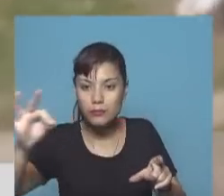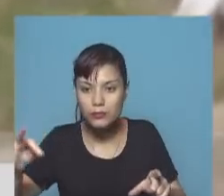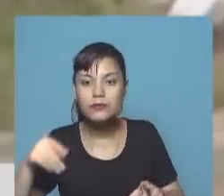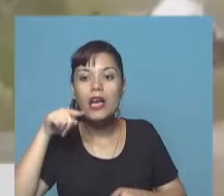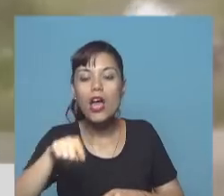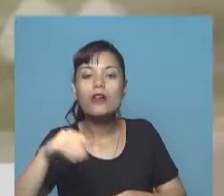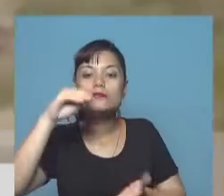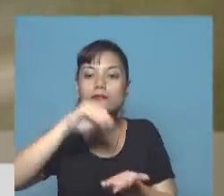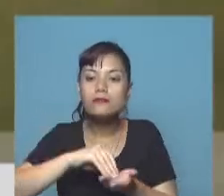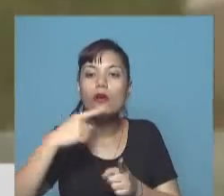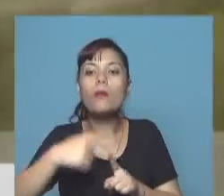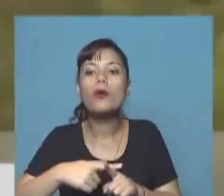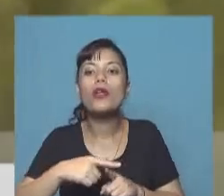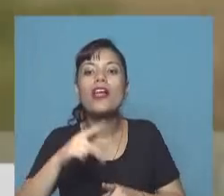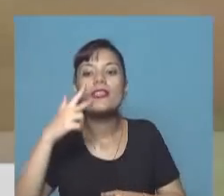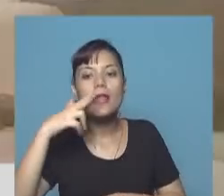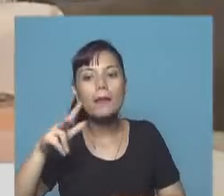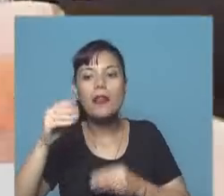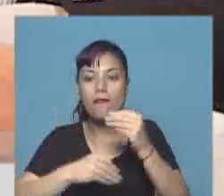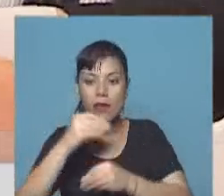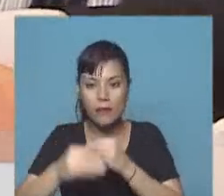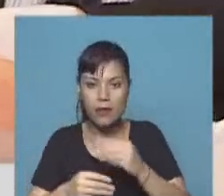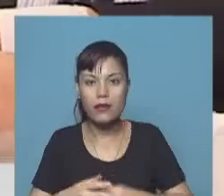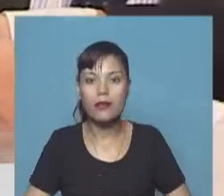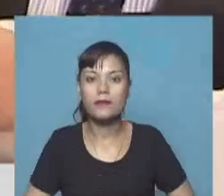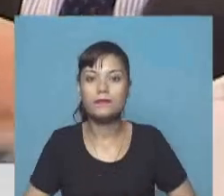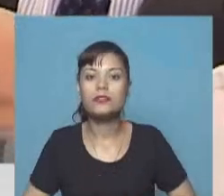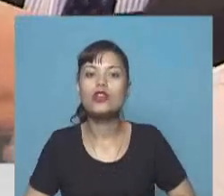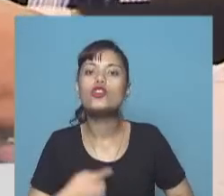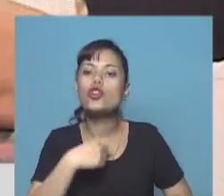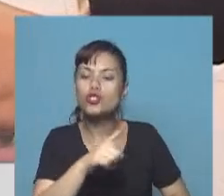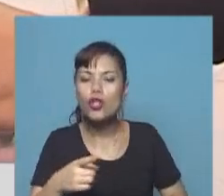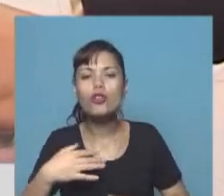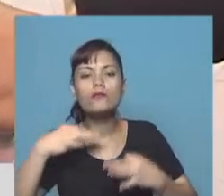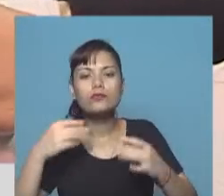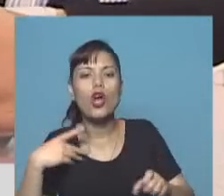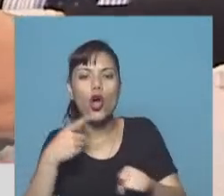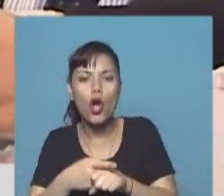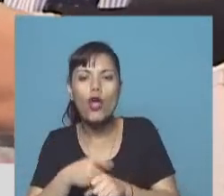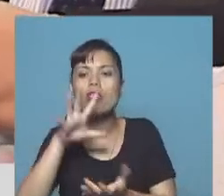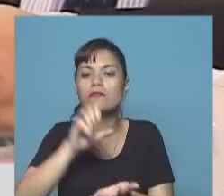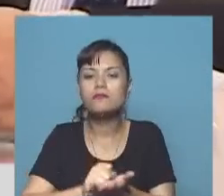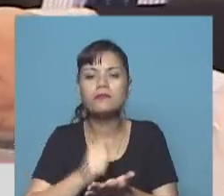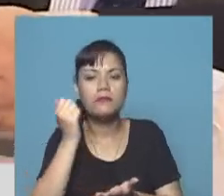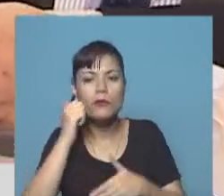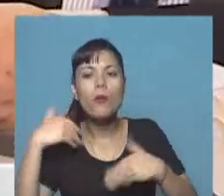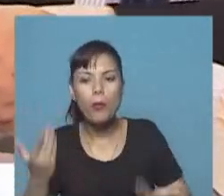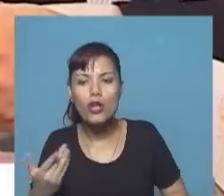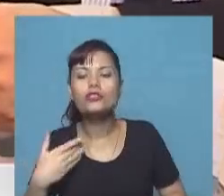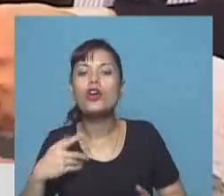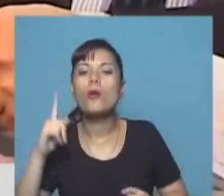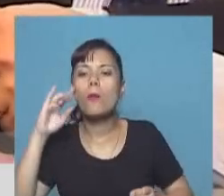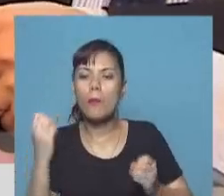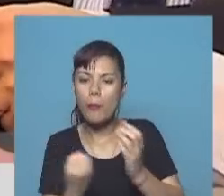que está ocupado por unas 3.000 familias. Nosotros estamos absolutamente en contra de tomas ilegales, por eso hemos hecho un